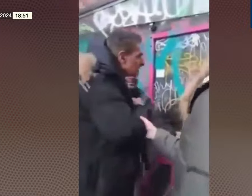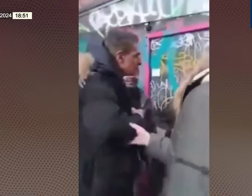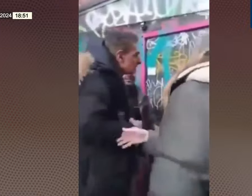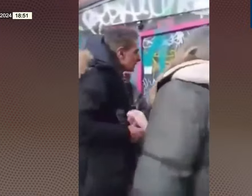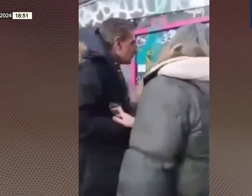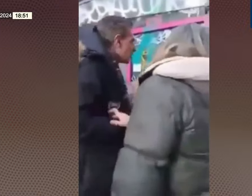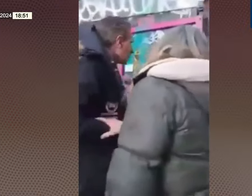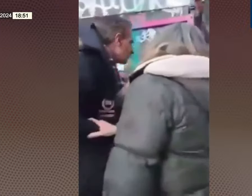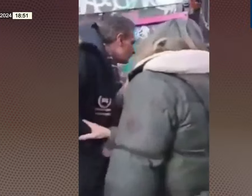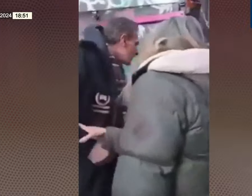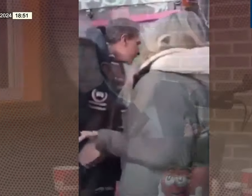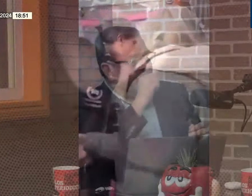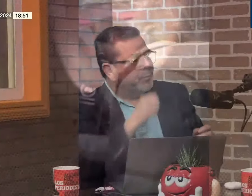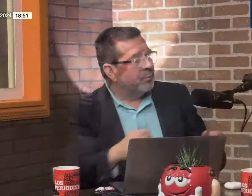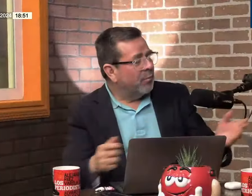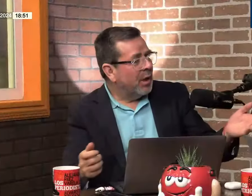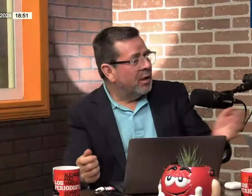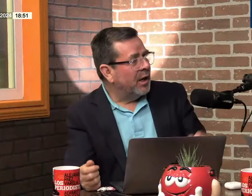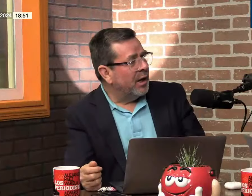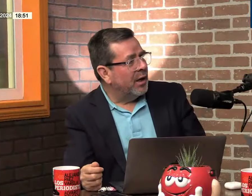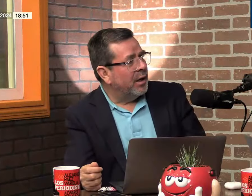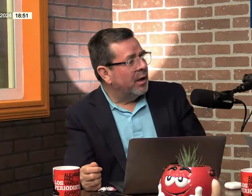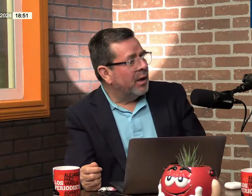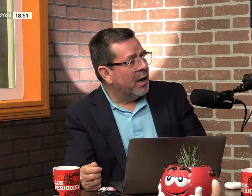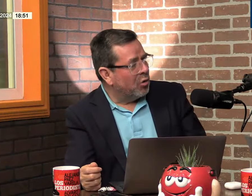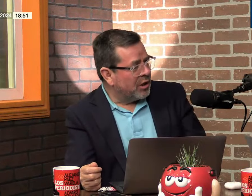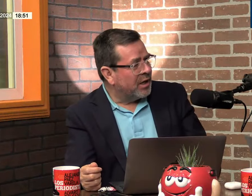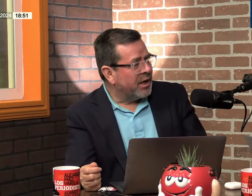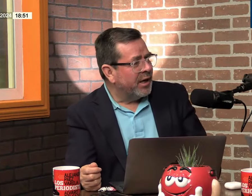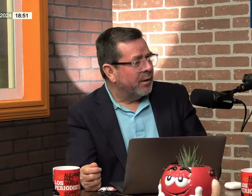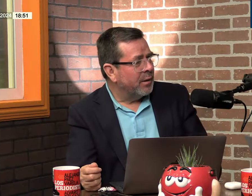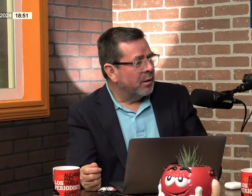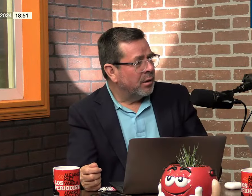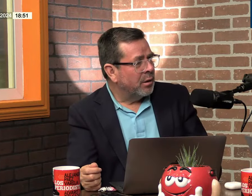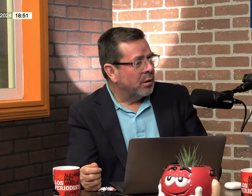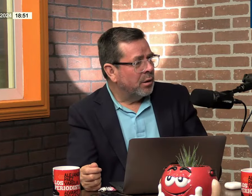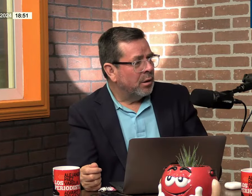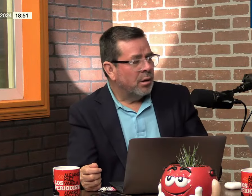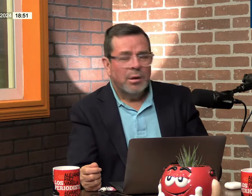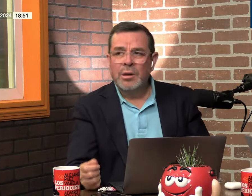Él es colaborador de Carlos Alarraqui.